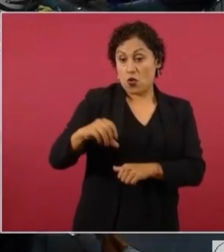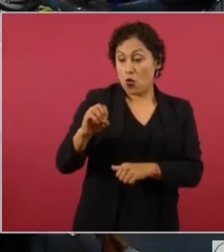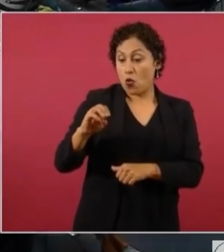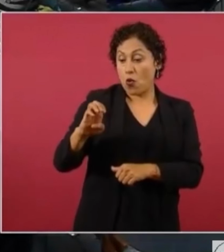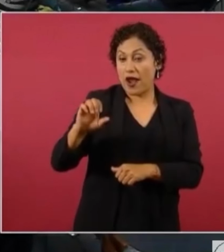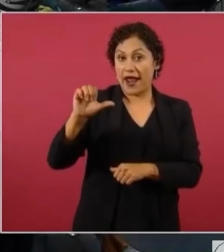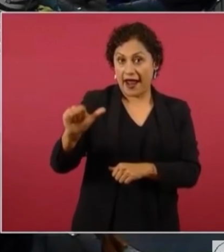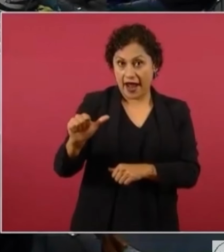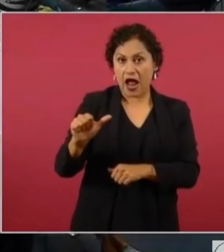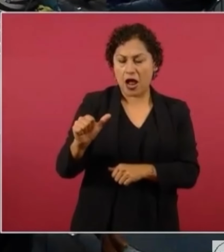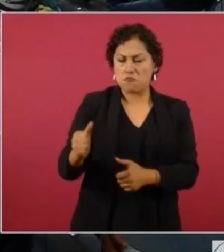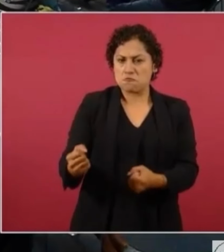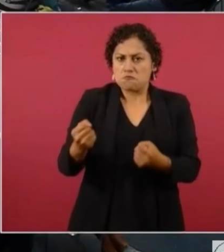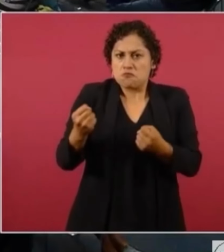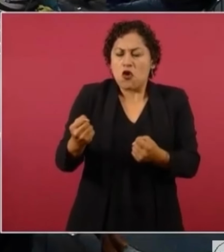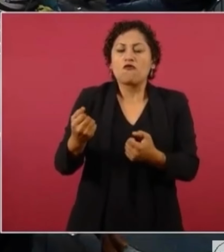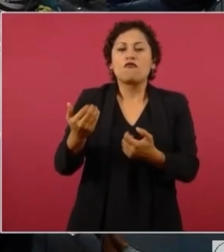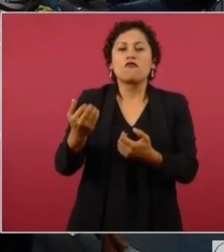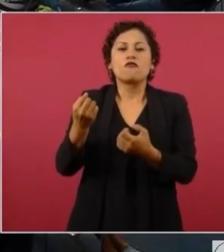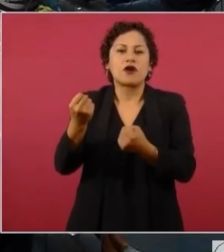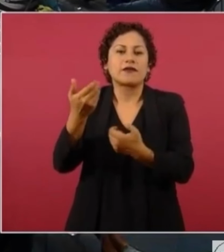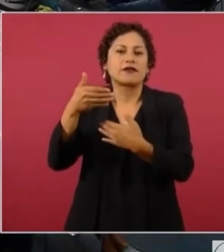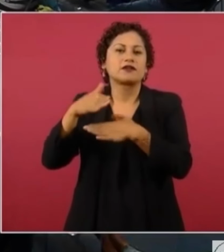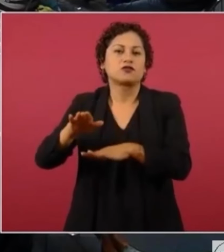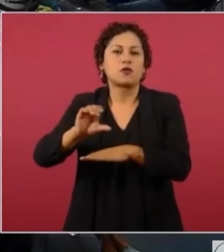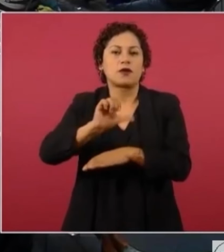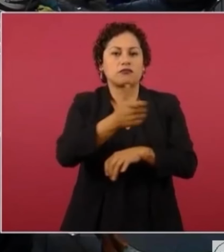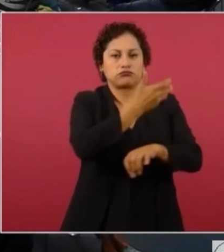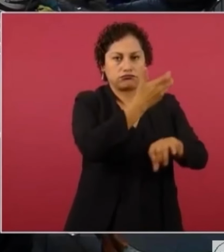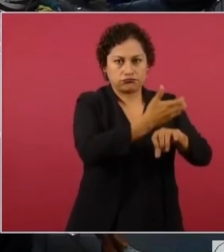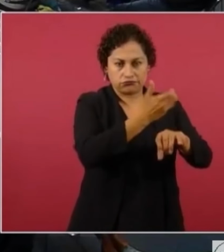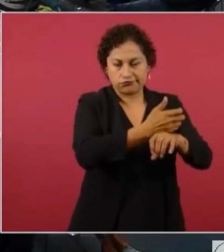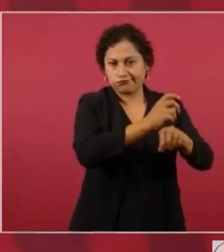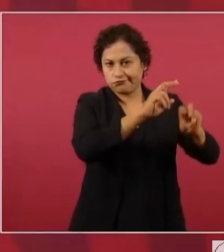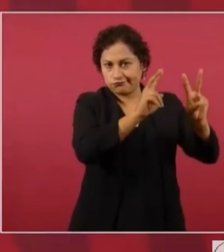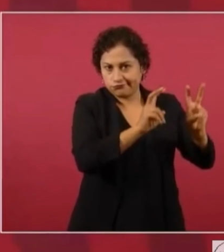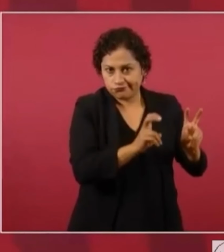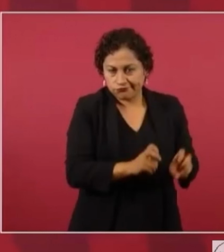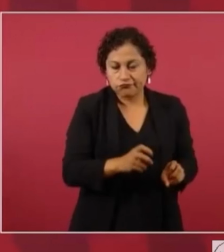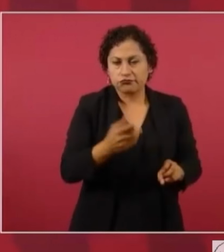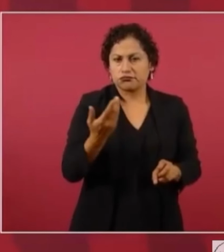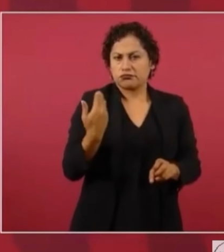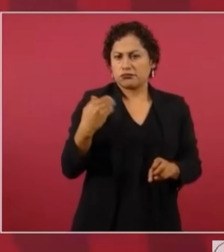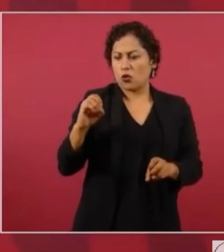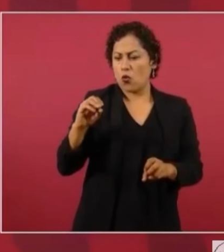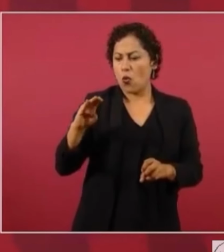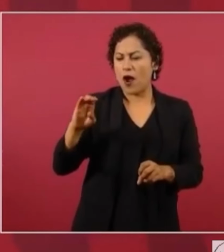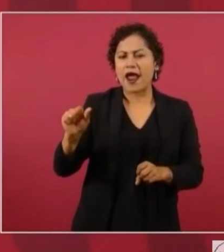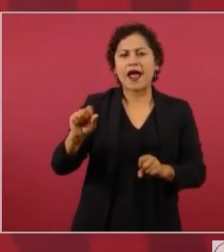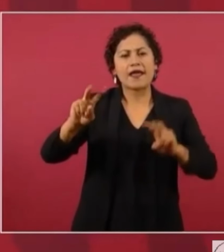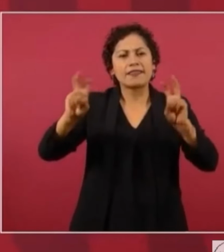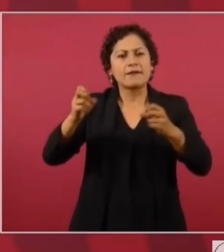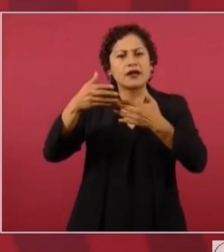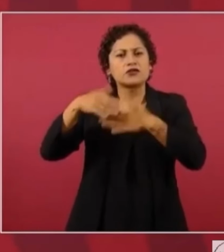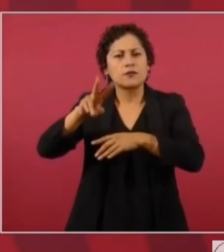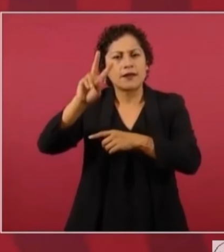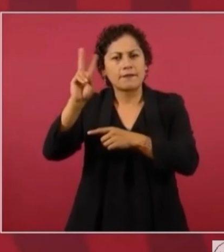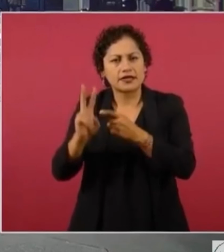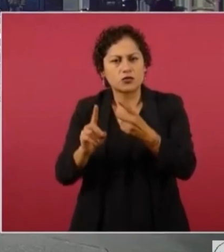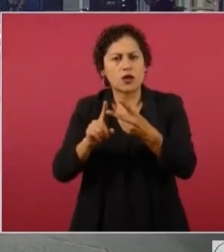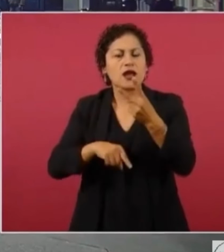posicionamientos duros por la posición de Estados Unidos en la región. Hemos visto recientemente iniciativas en la OEA precisamente respecto a Venezuela, también una posición asertiva